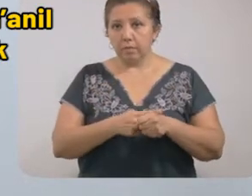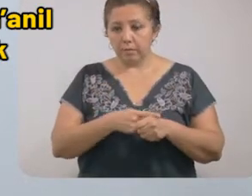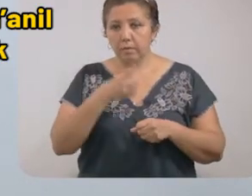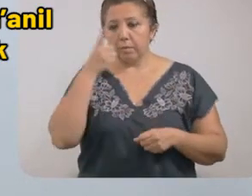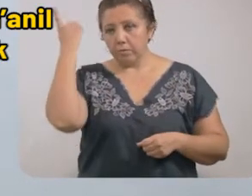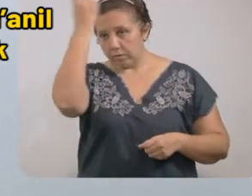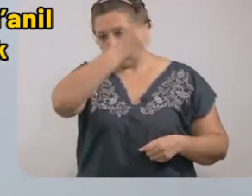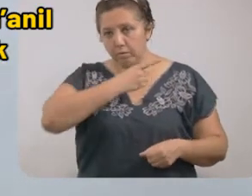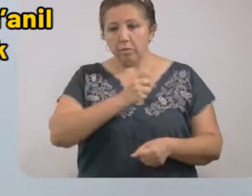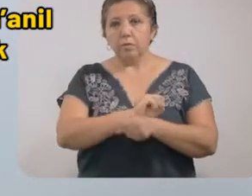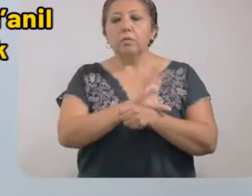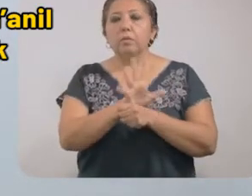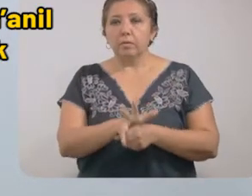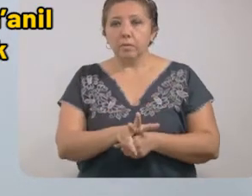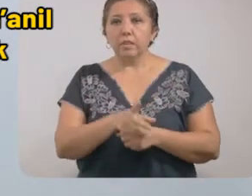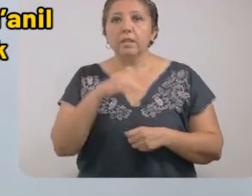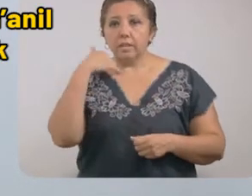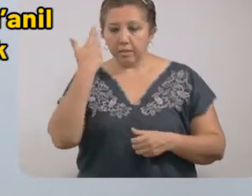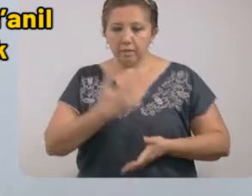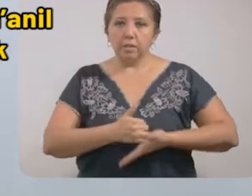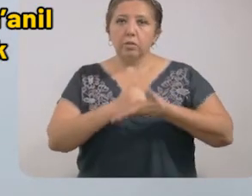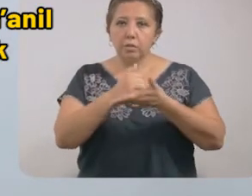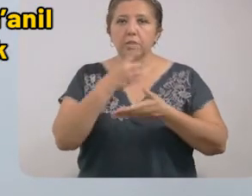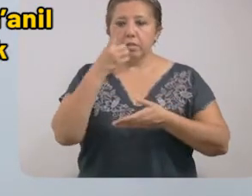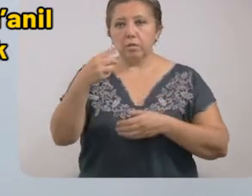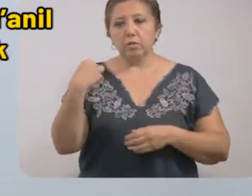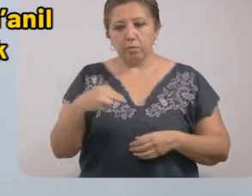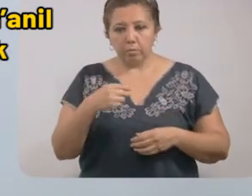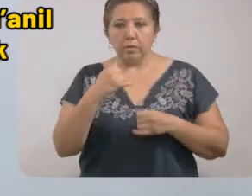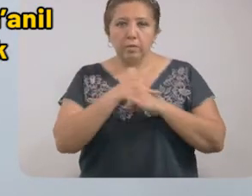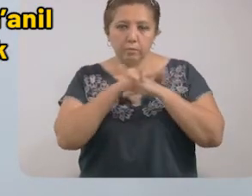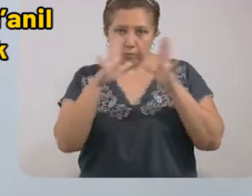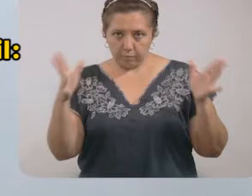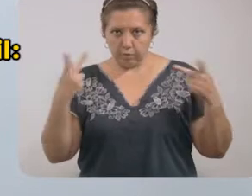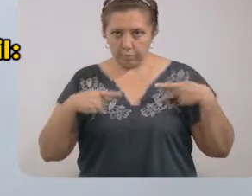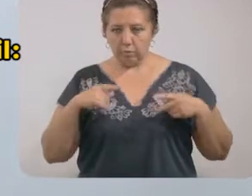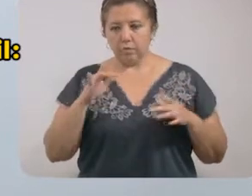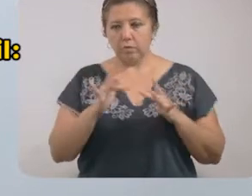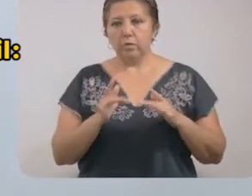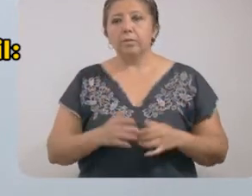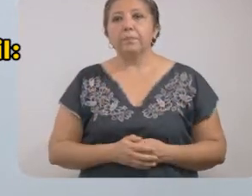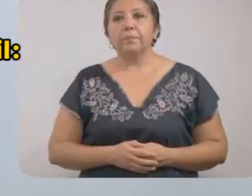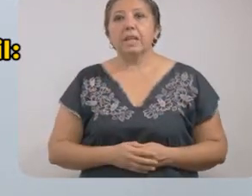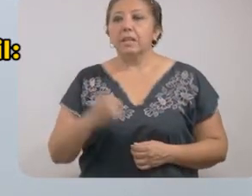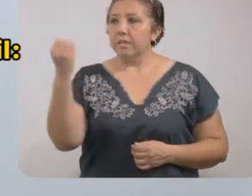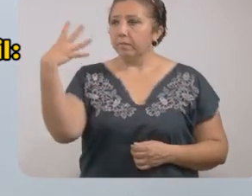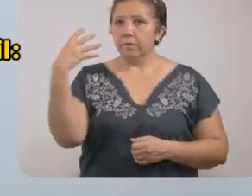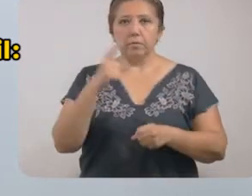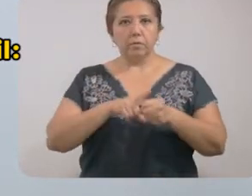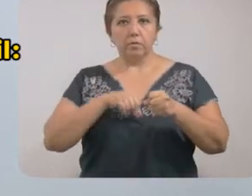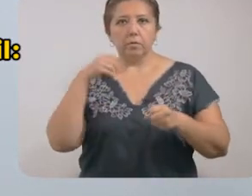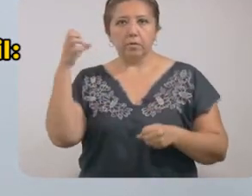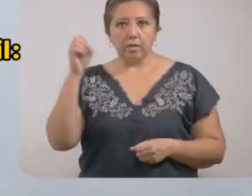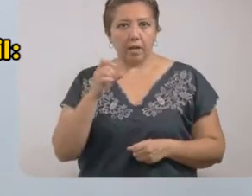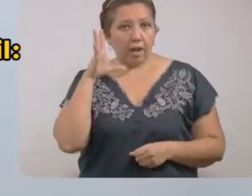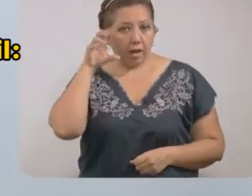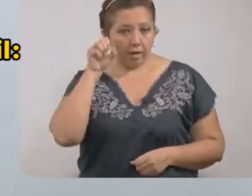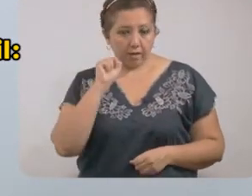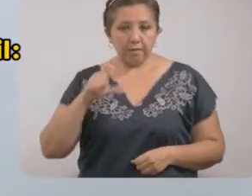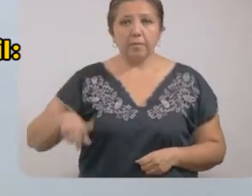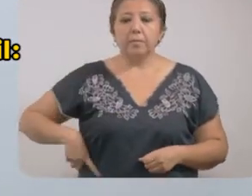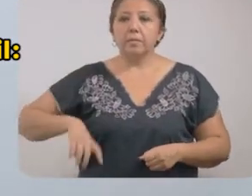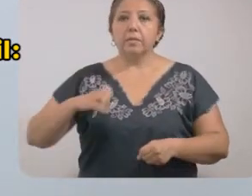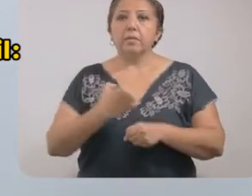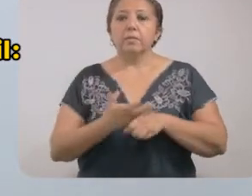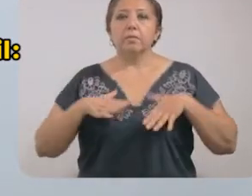al ser diagnosticadas con coronavirus deseen cooperar proporcionando esta información. El semáforo estatal está en naranja. El gobierno